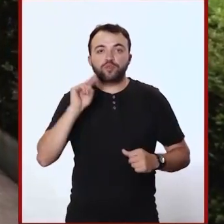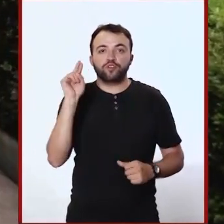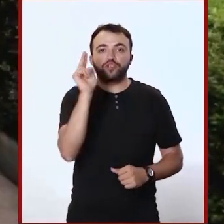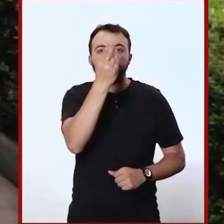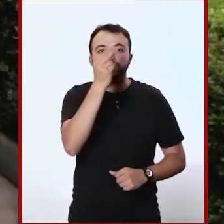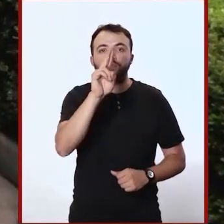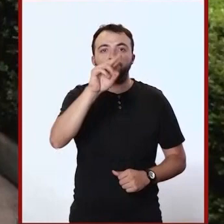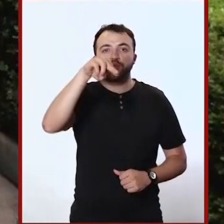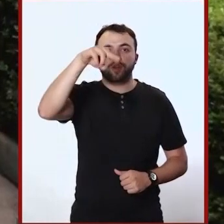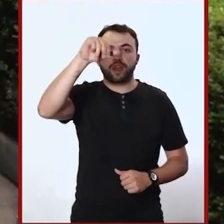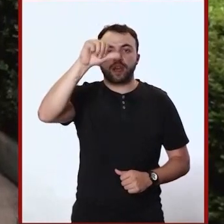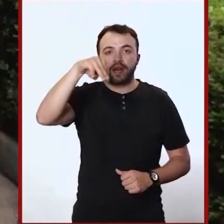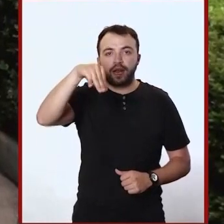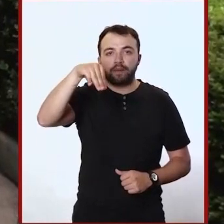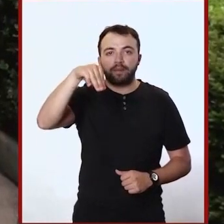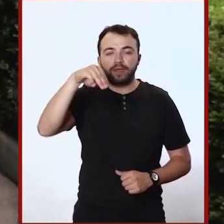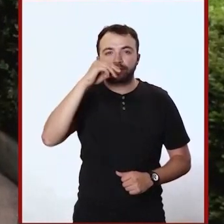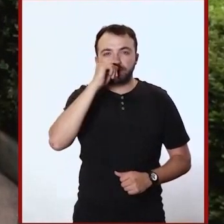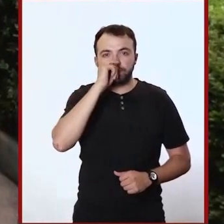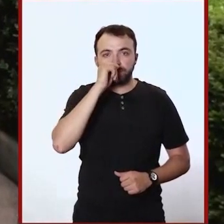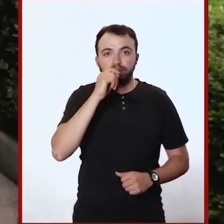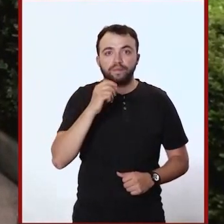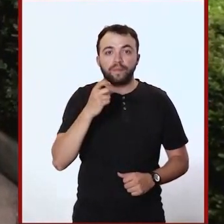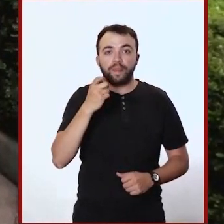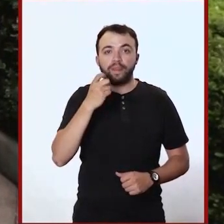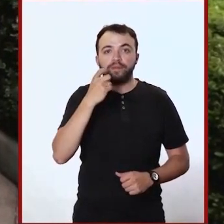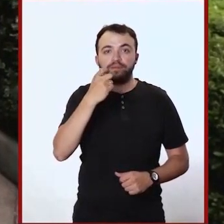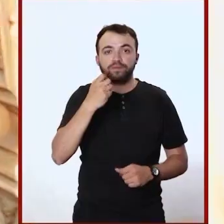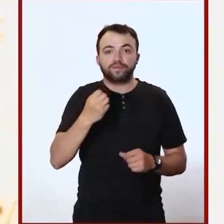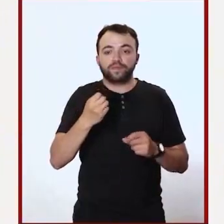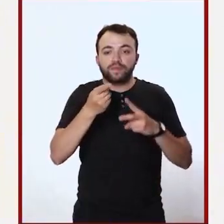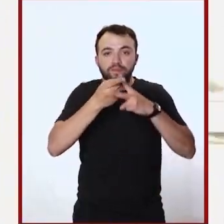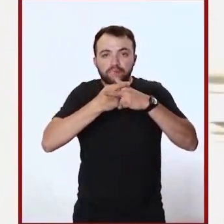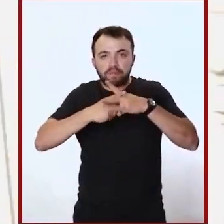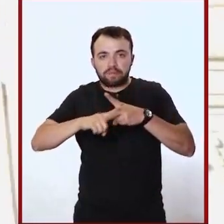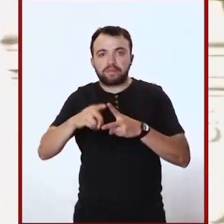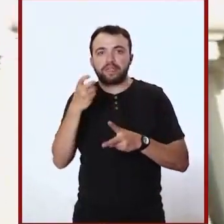Universidad Nacional de México, antes de ser autónoma, se funda aquí.